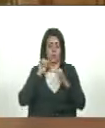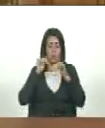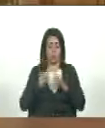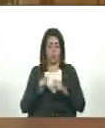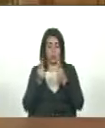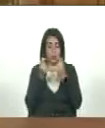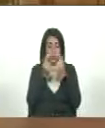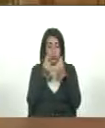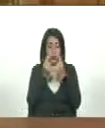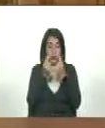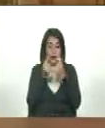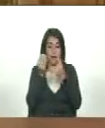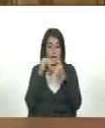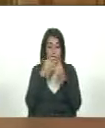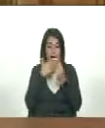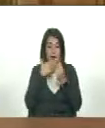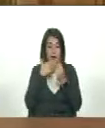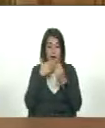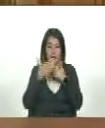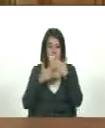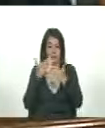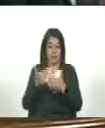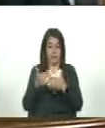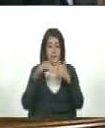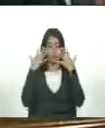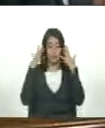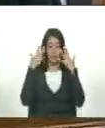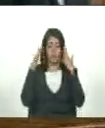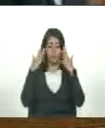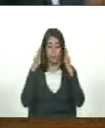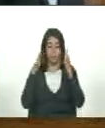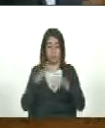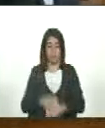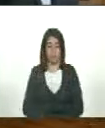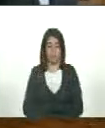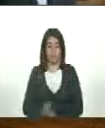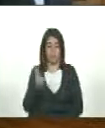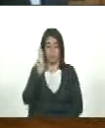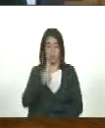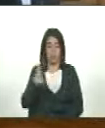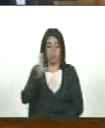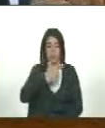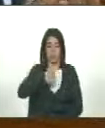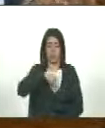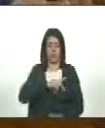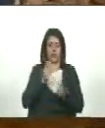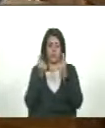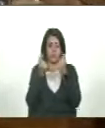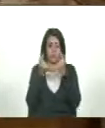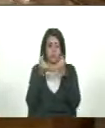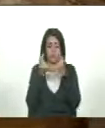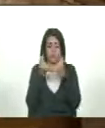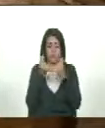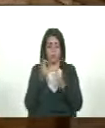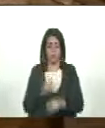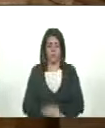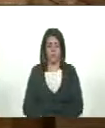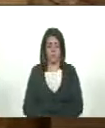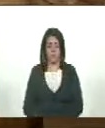se siente más recuperado. Un aplauso a el uso de nuestra moneda.